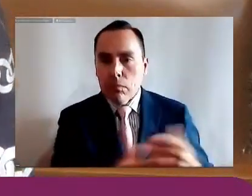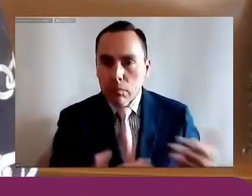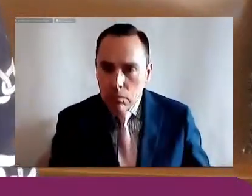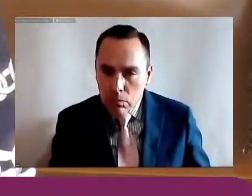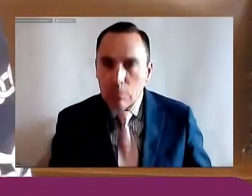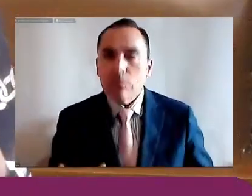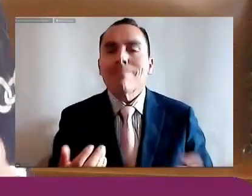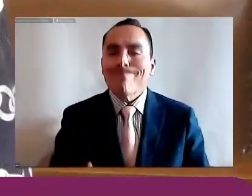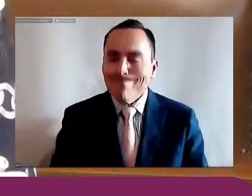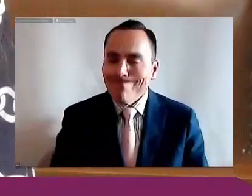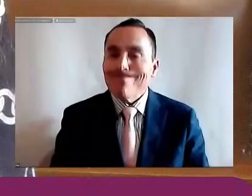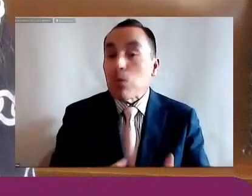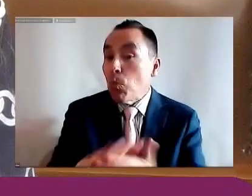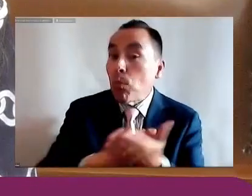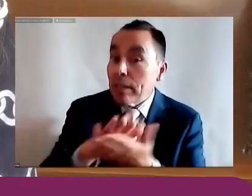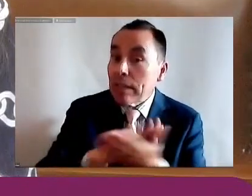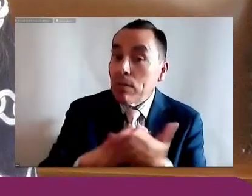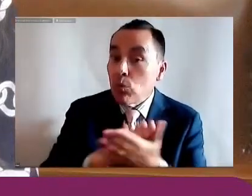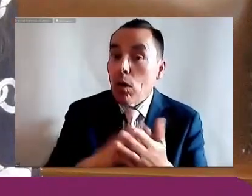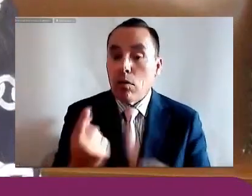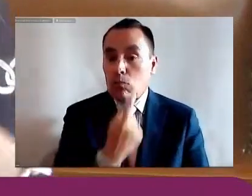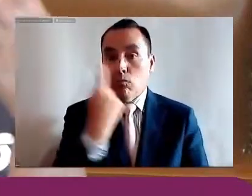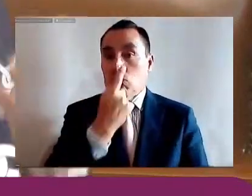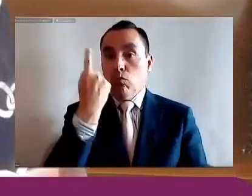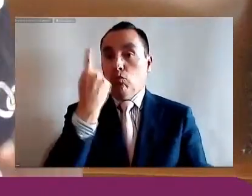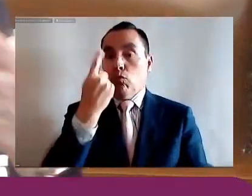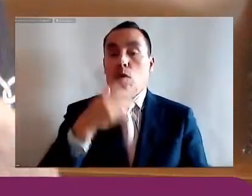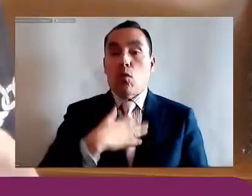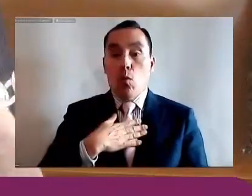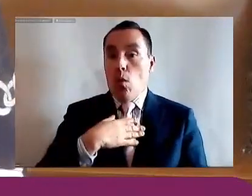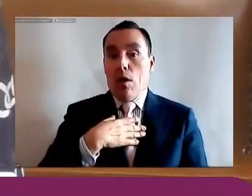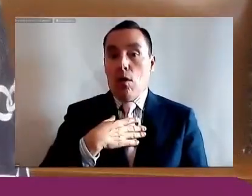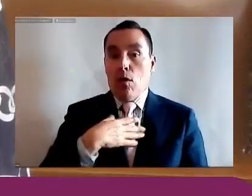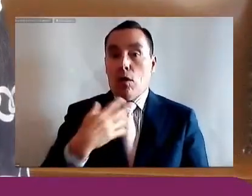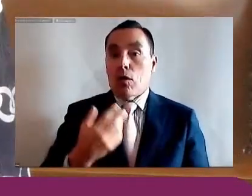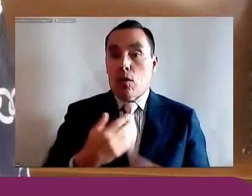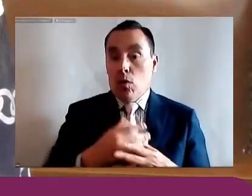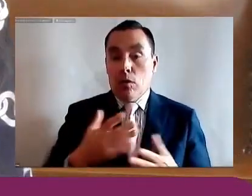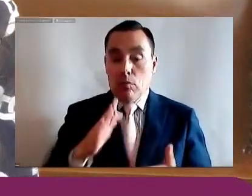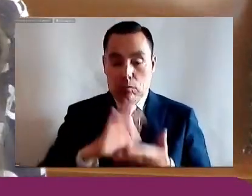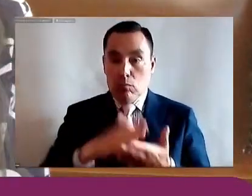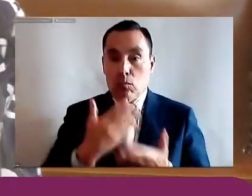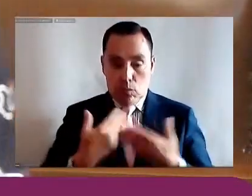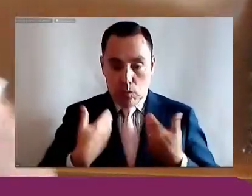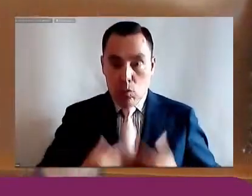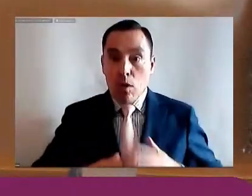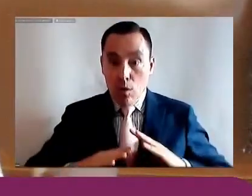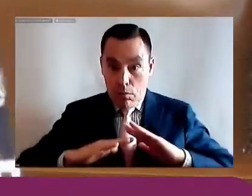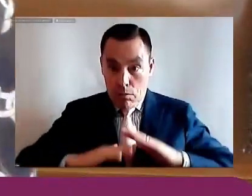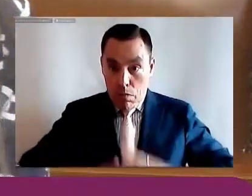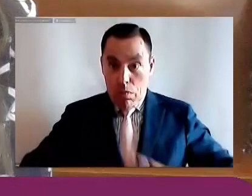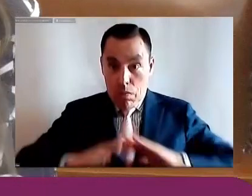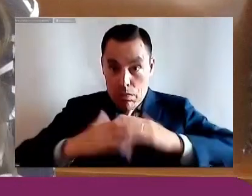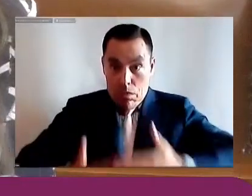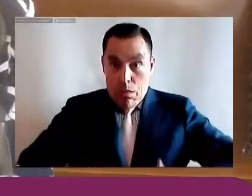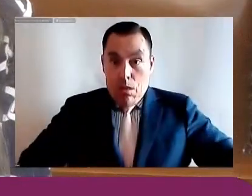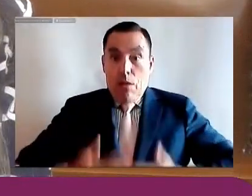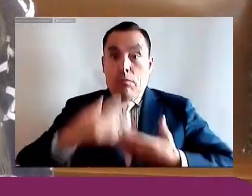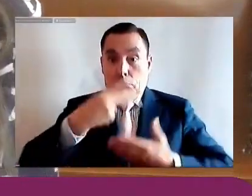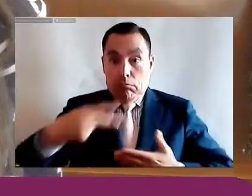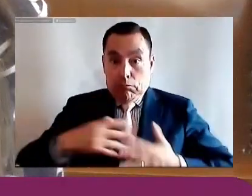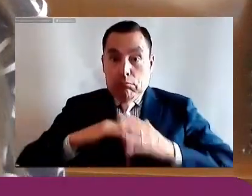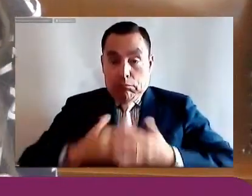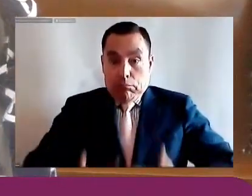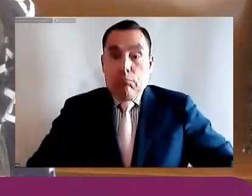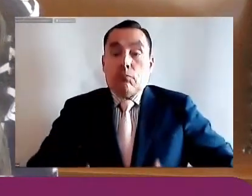áreas como la autonomía sexual, o sea, la autonomía y salud sexual y reproductiva, y lo que indicaba María Agnes también